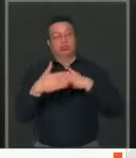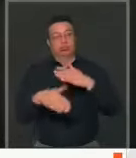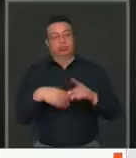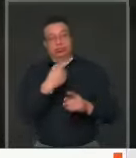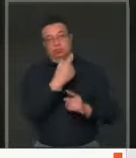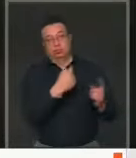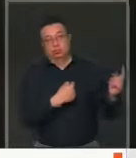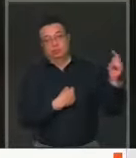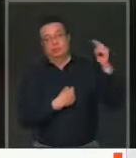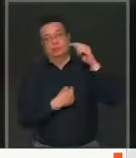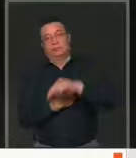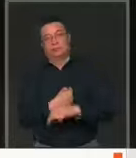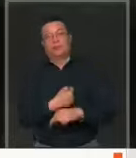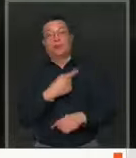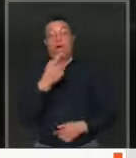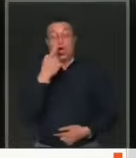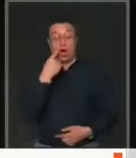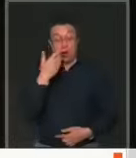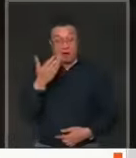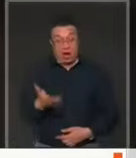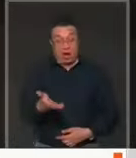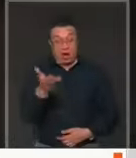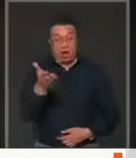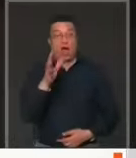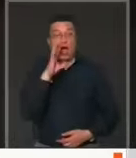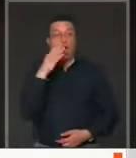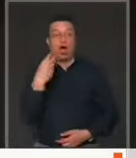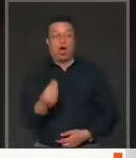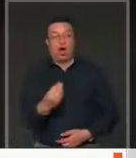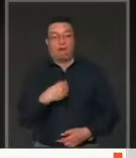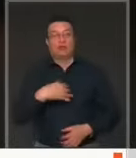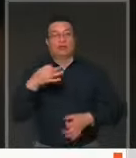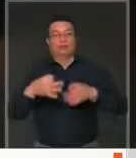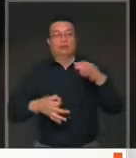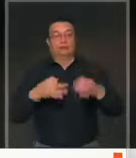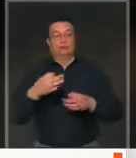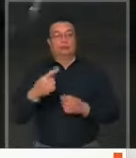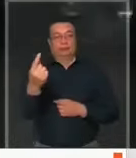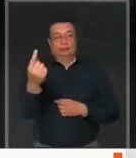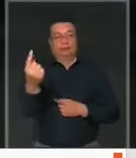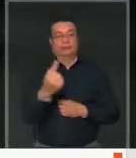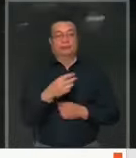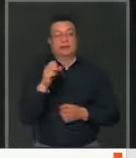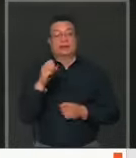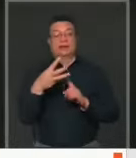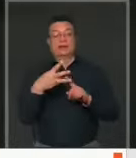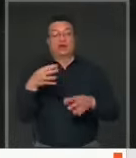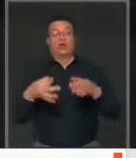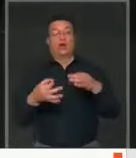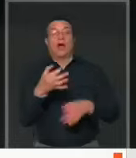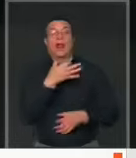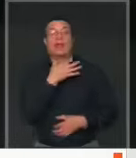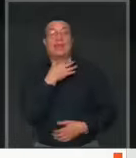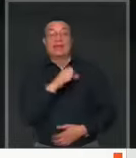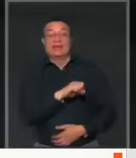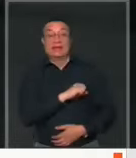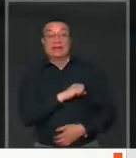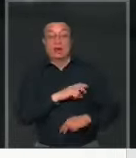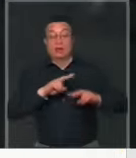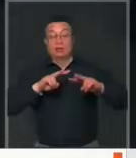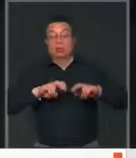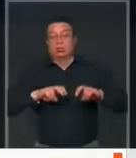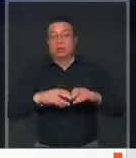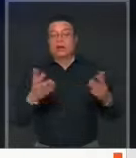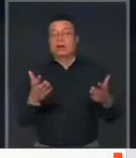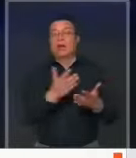extradición. Este hombre ahora obviamente va a tener que hacer frente a la justicia. El tercer juzgado de garantía de Santiago se está investigando lo que